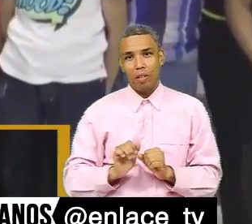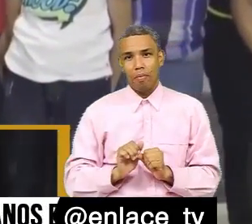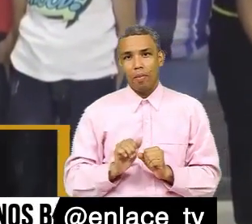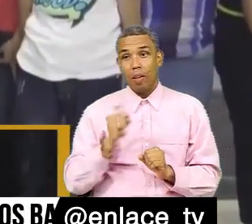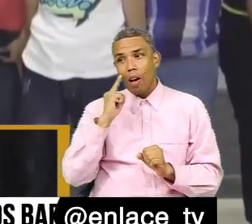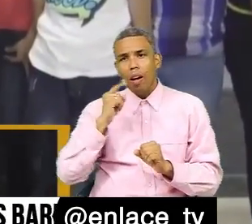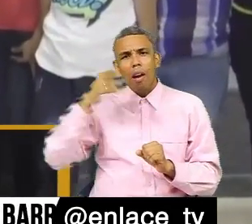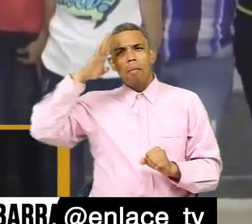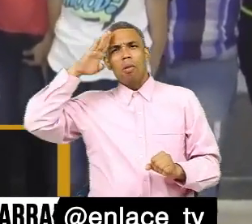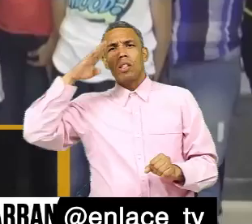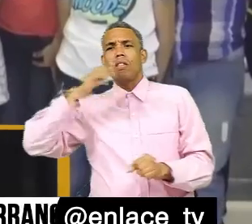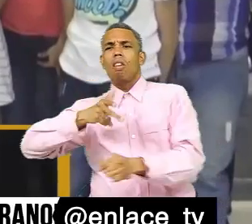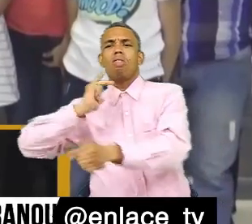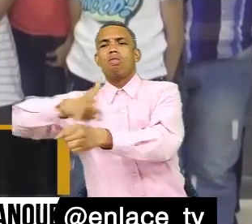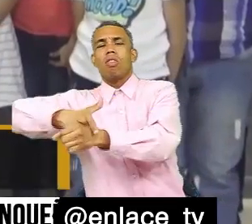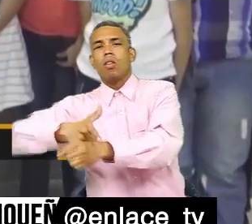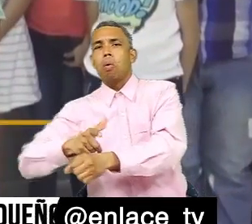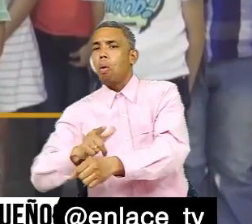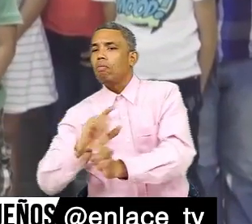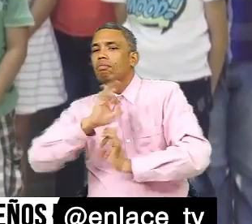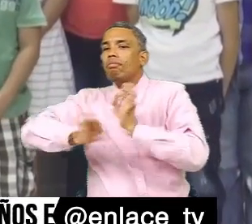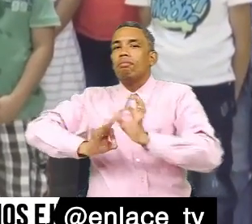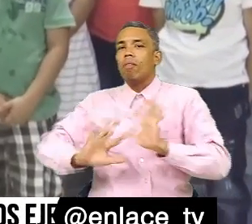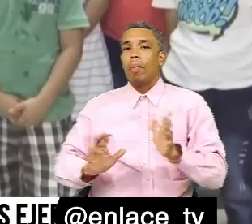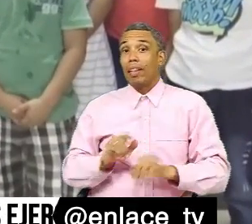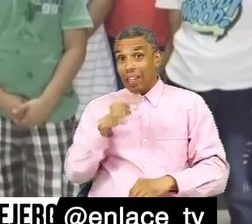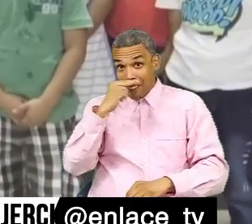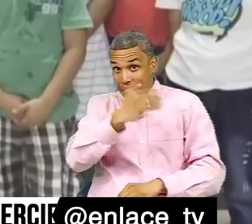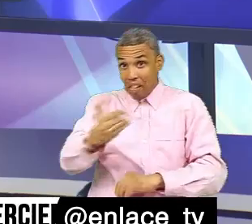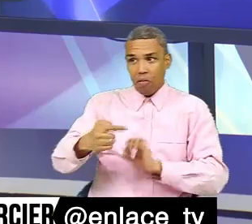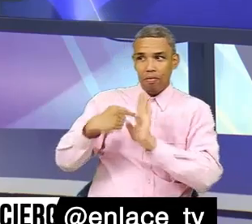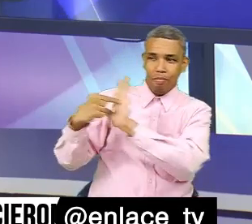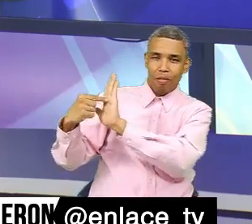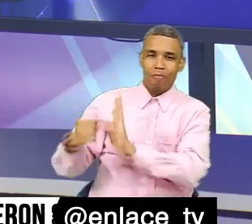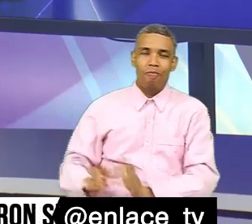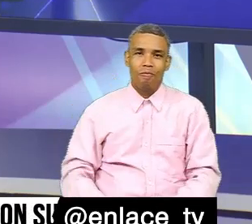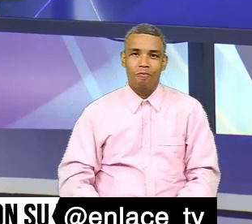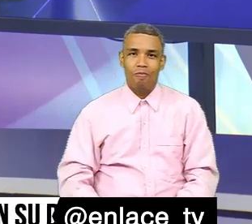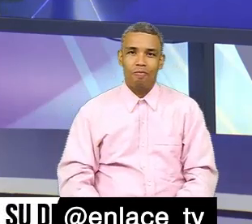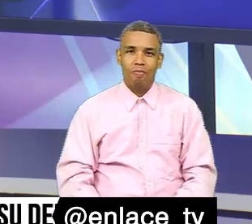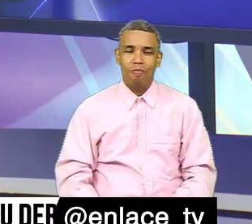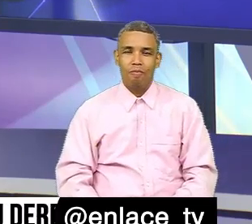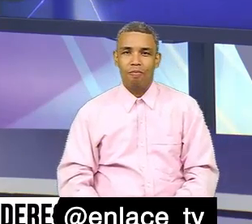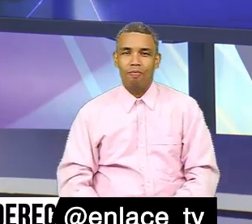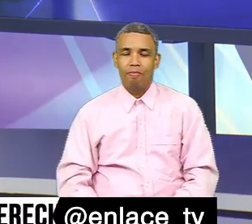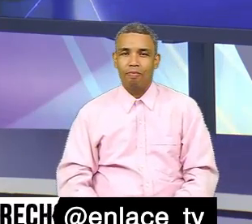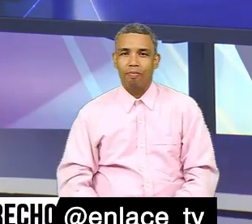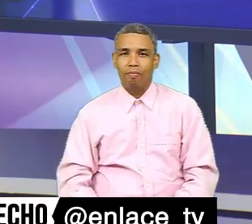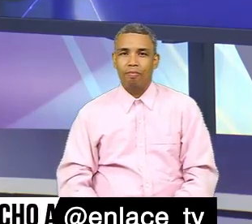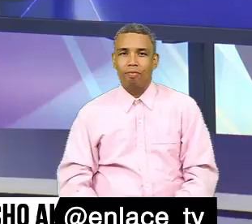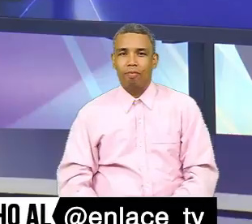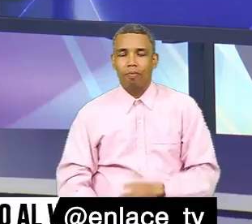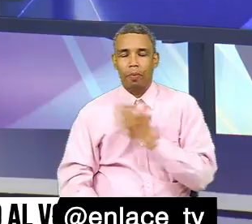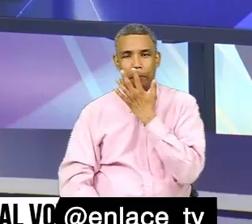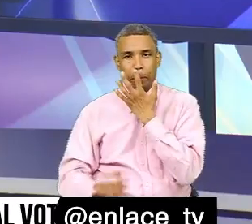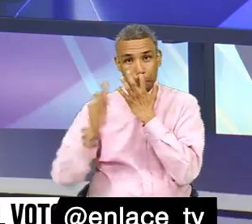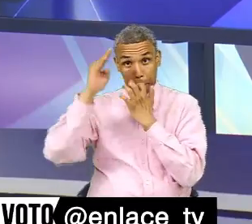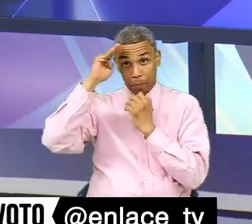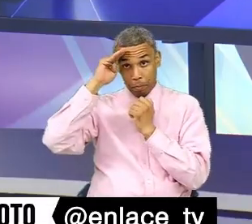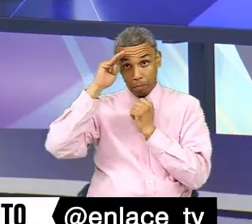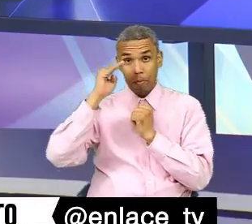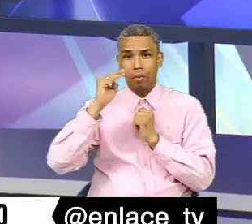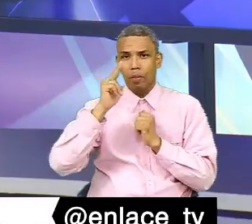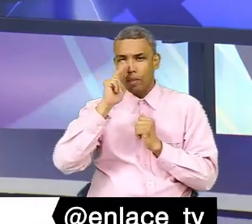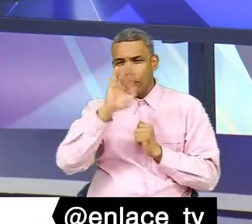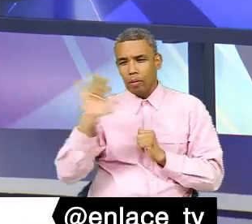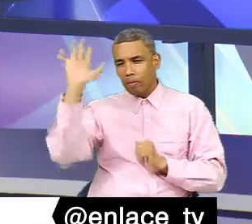proteger, más no lastimar a quienes conducen un vehículo. La Policía Nacional informó sobre la captura de 4